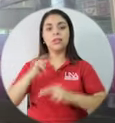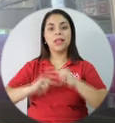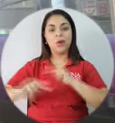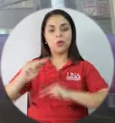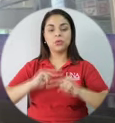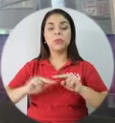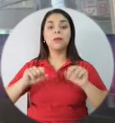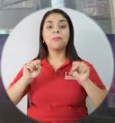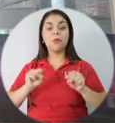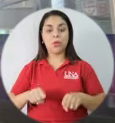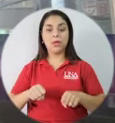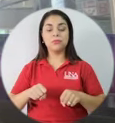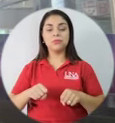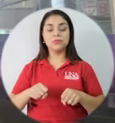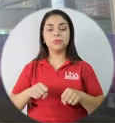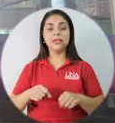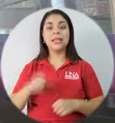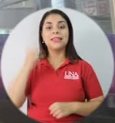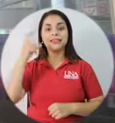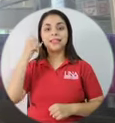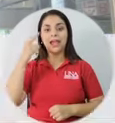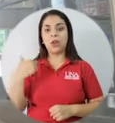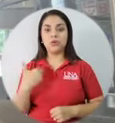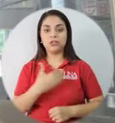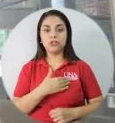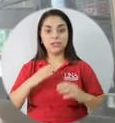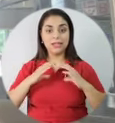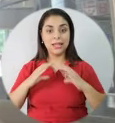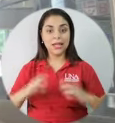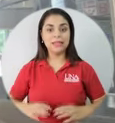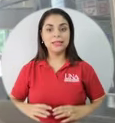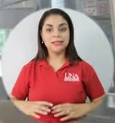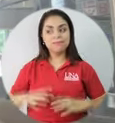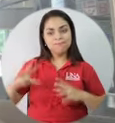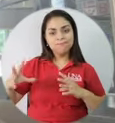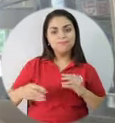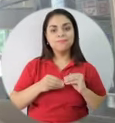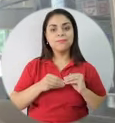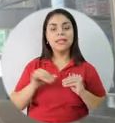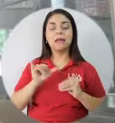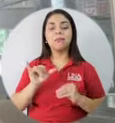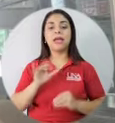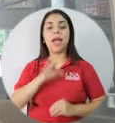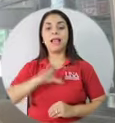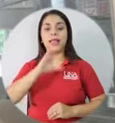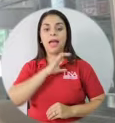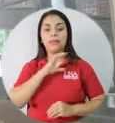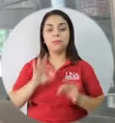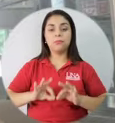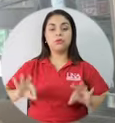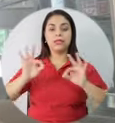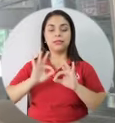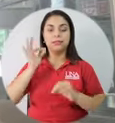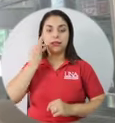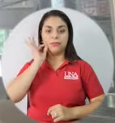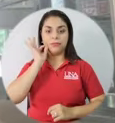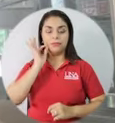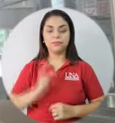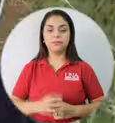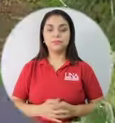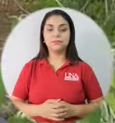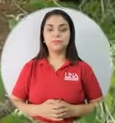otras líneas de negocio que nos hace comprender a nuestros clientes y la importancia también del café y de su calidad.